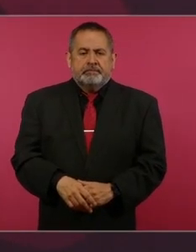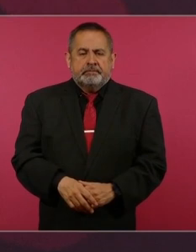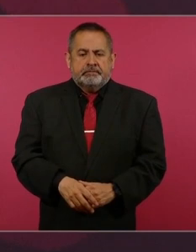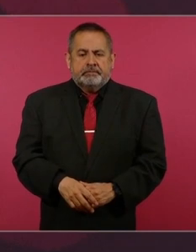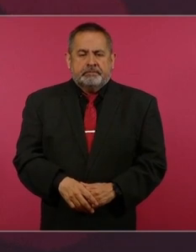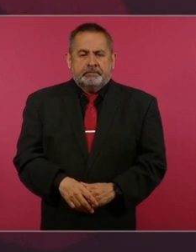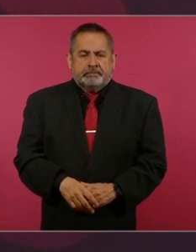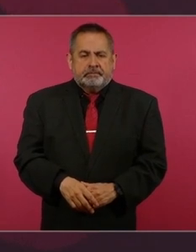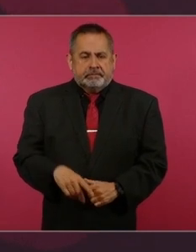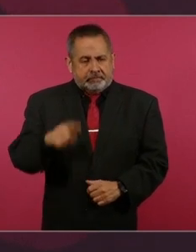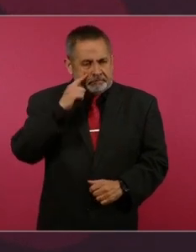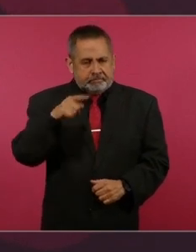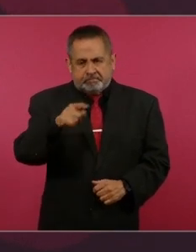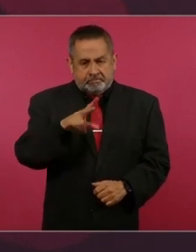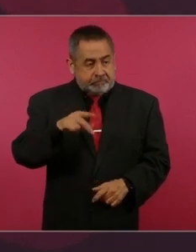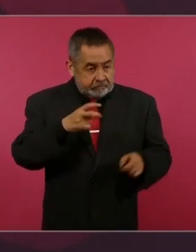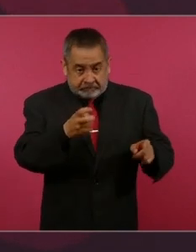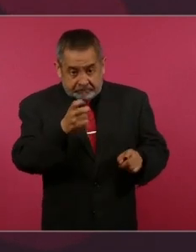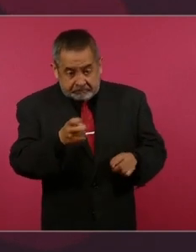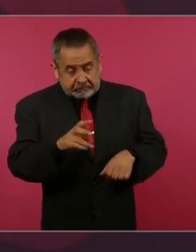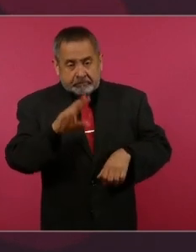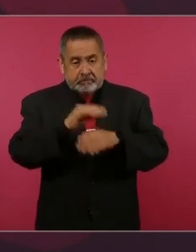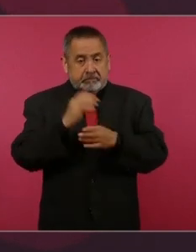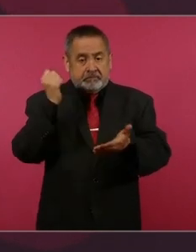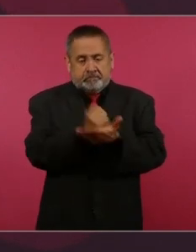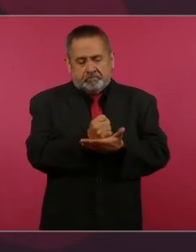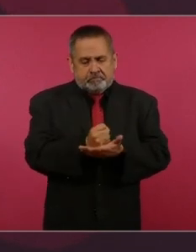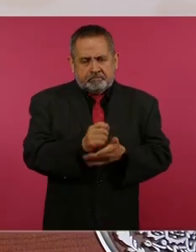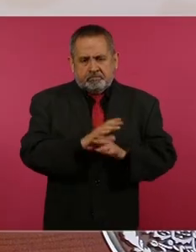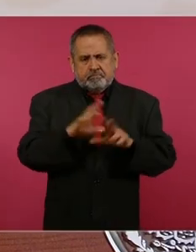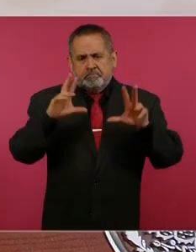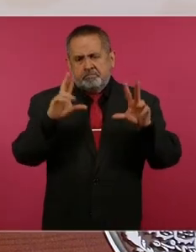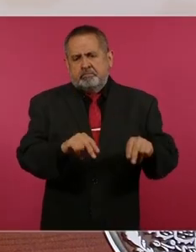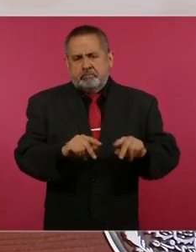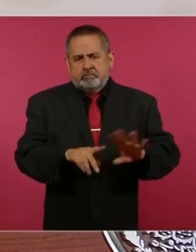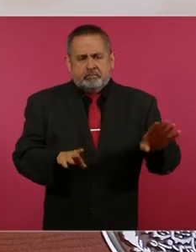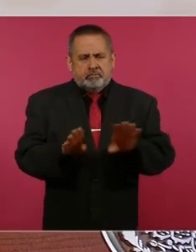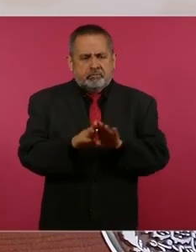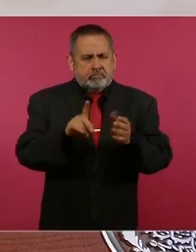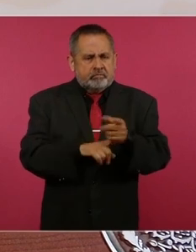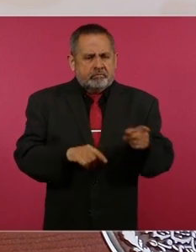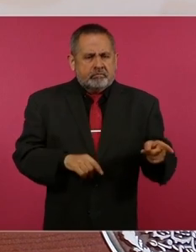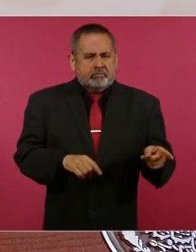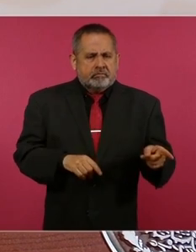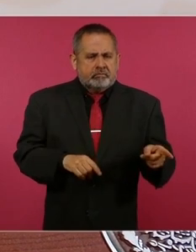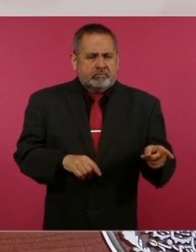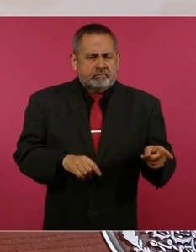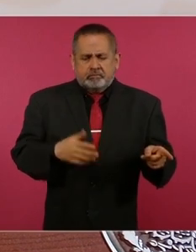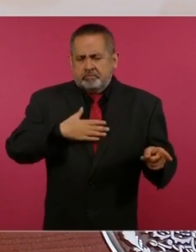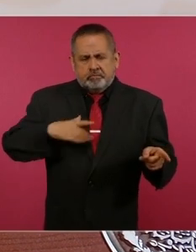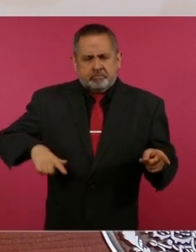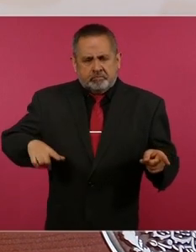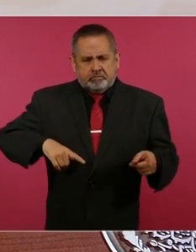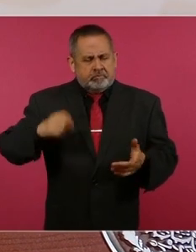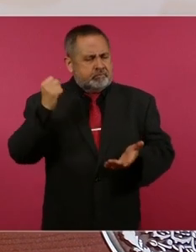no se aprobaron ese tipo de proyectos durante nuestro